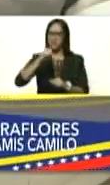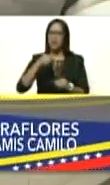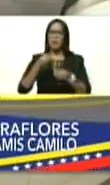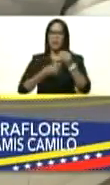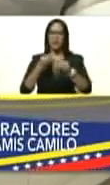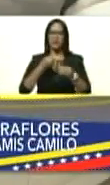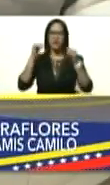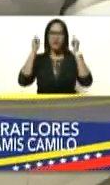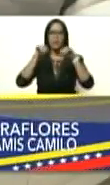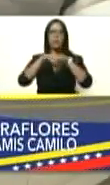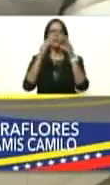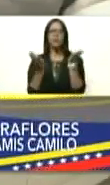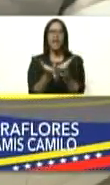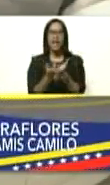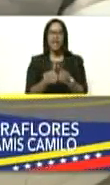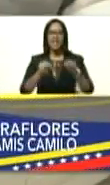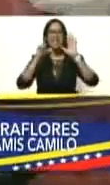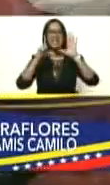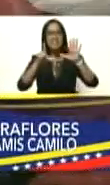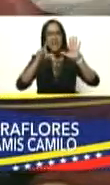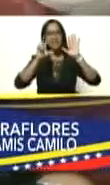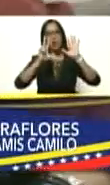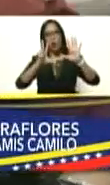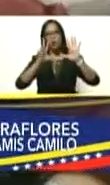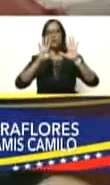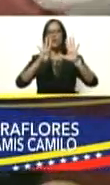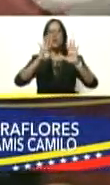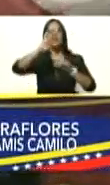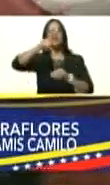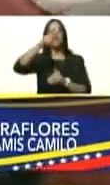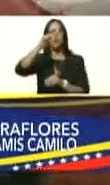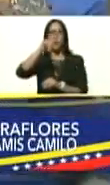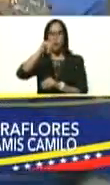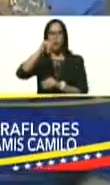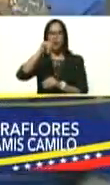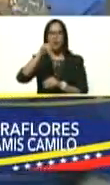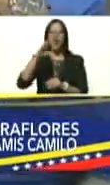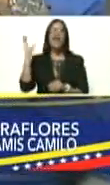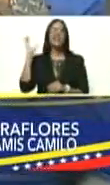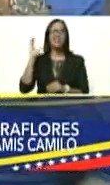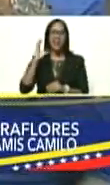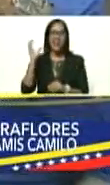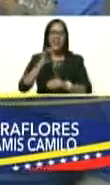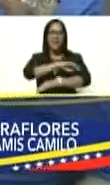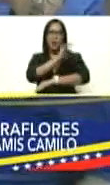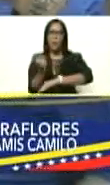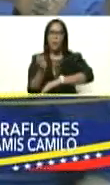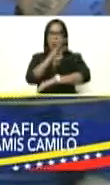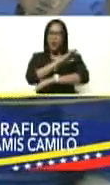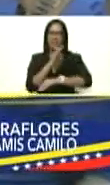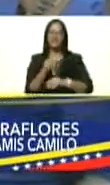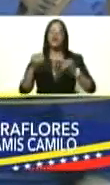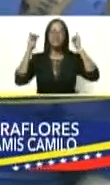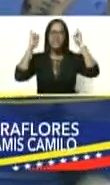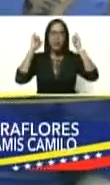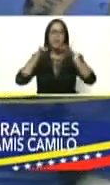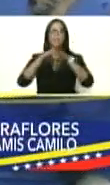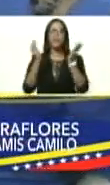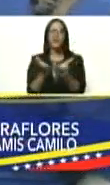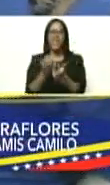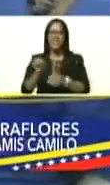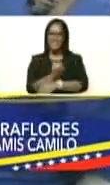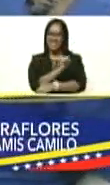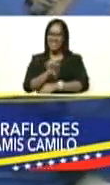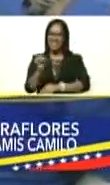Y precisamente el 7, 8 y 9 de junio en Caracas, en el Poliedro de Caracas, va a ser el Festival Mundial de